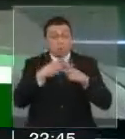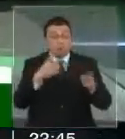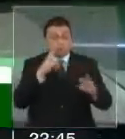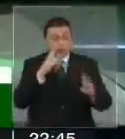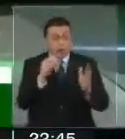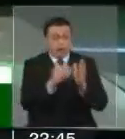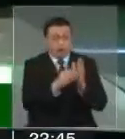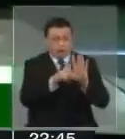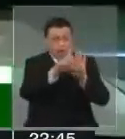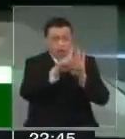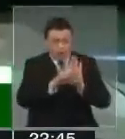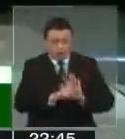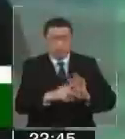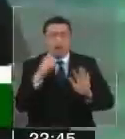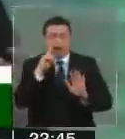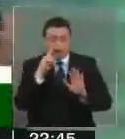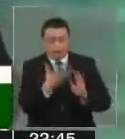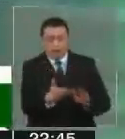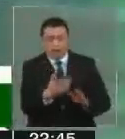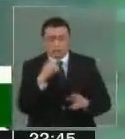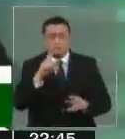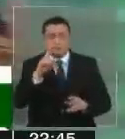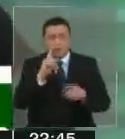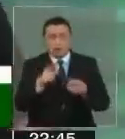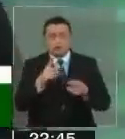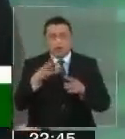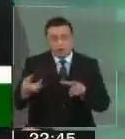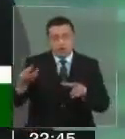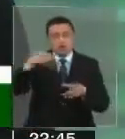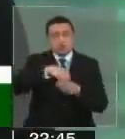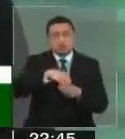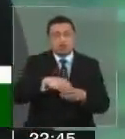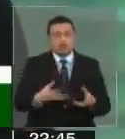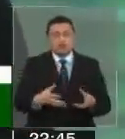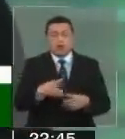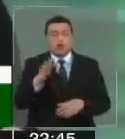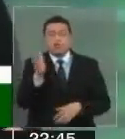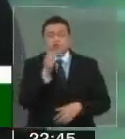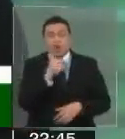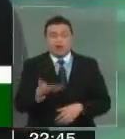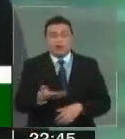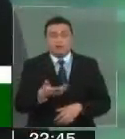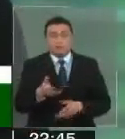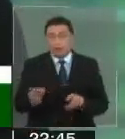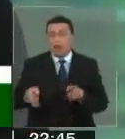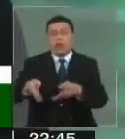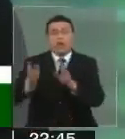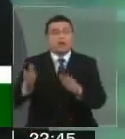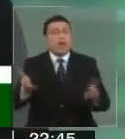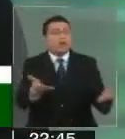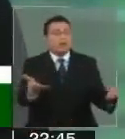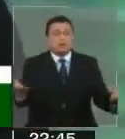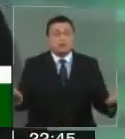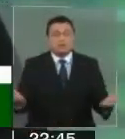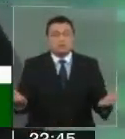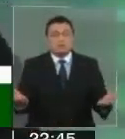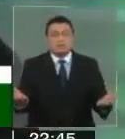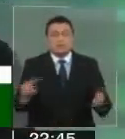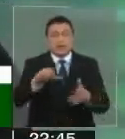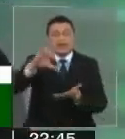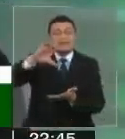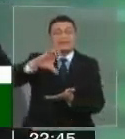se supone que hay leyes, donde exista inclusión. No hay. Las calles, los